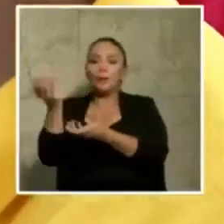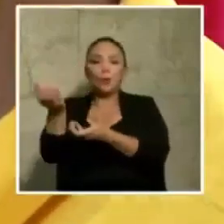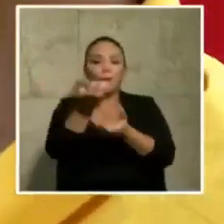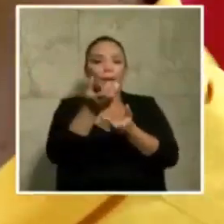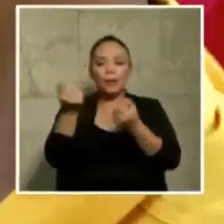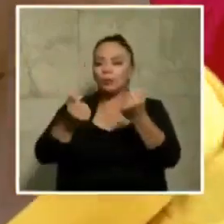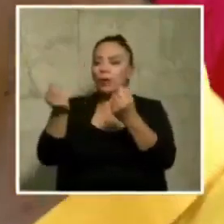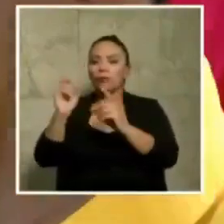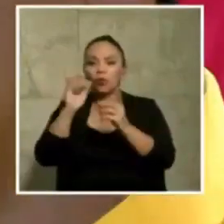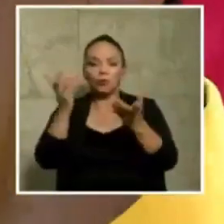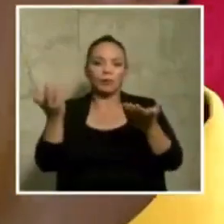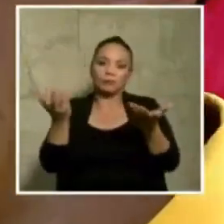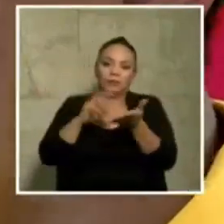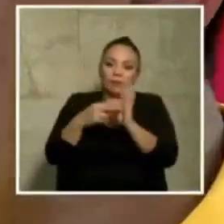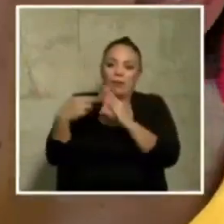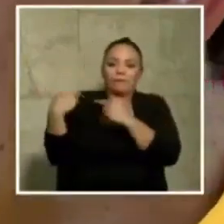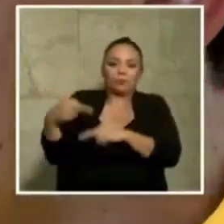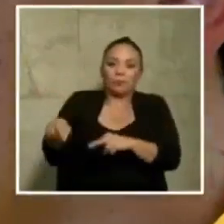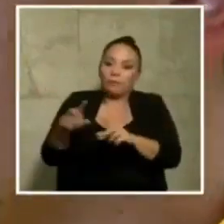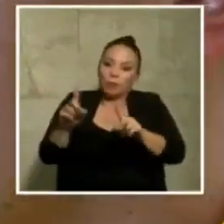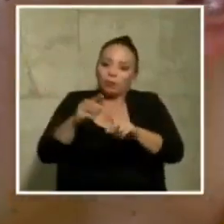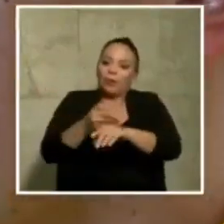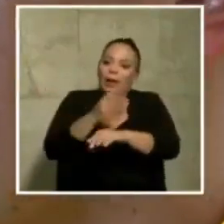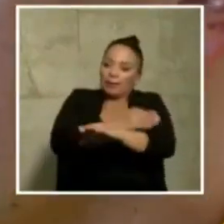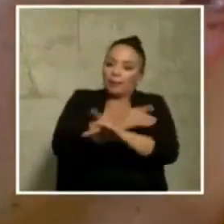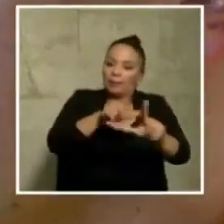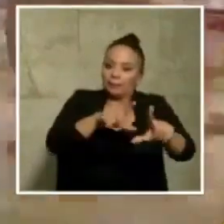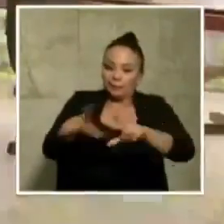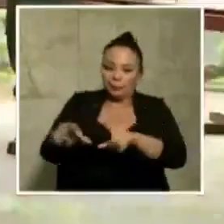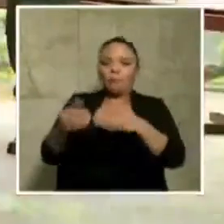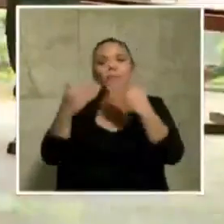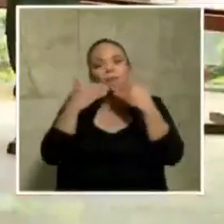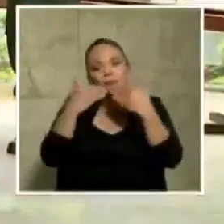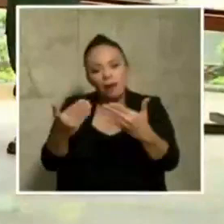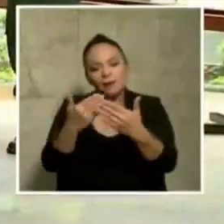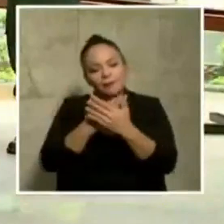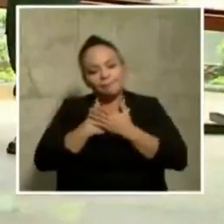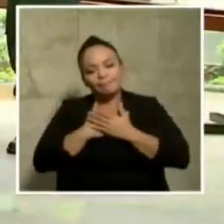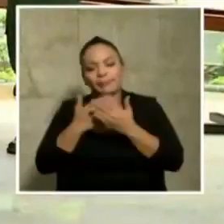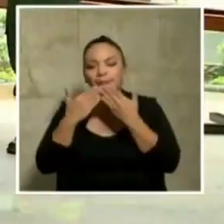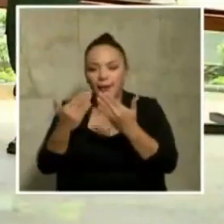una irresponsabilidad. Yo les agradezco en el alma. Que Dios los cuide